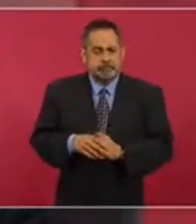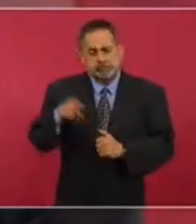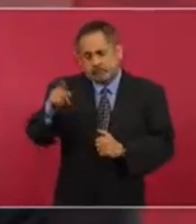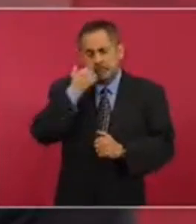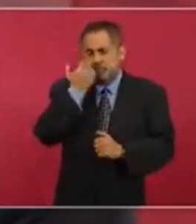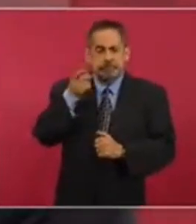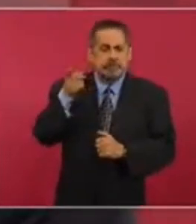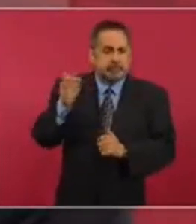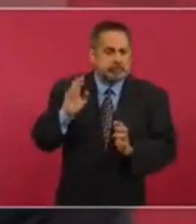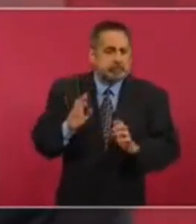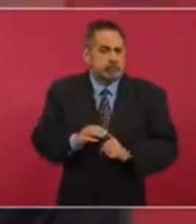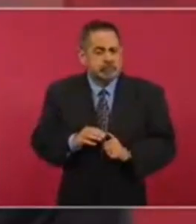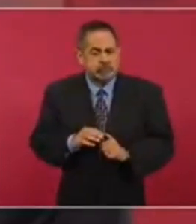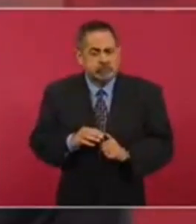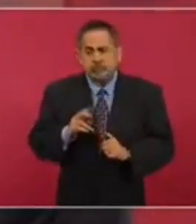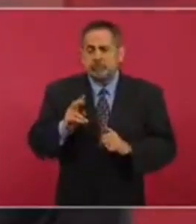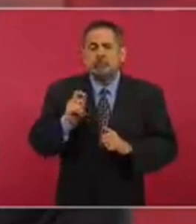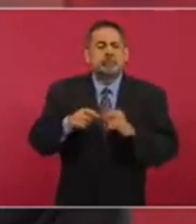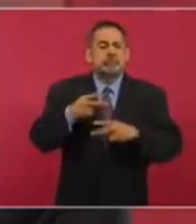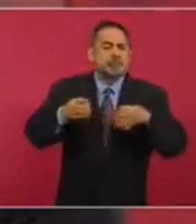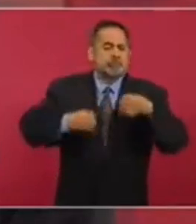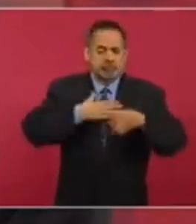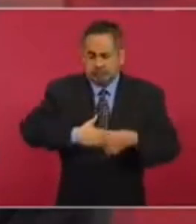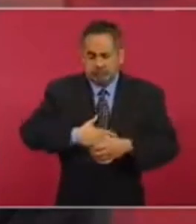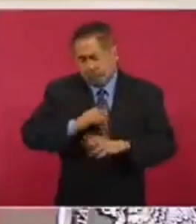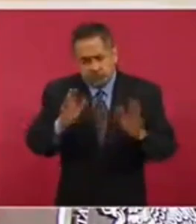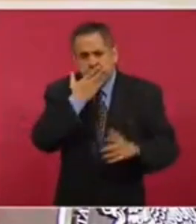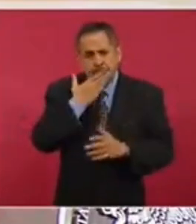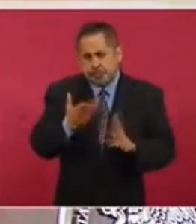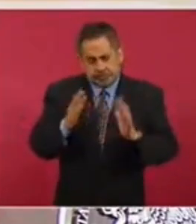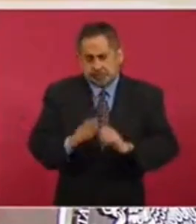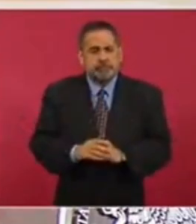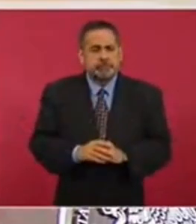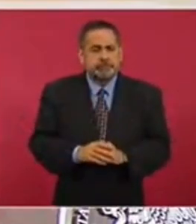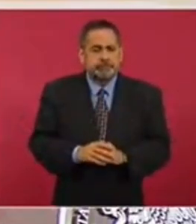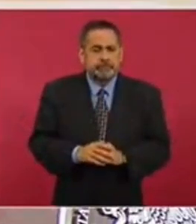quiere que se haga justicia.